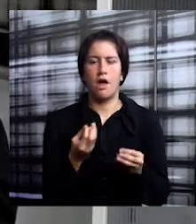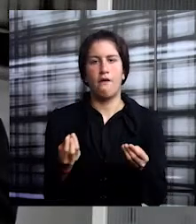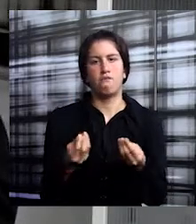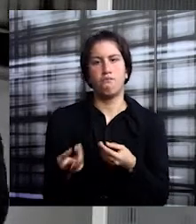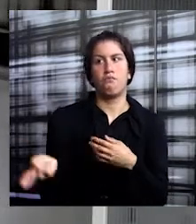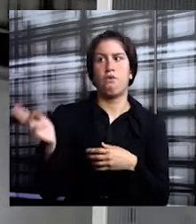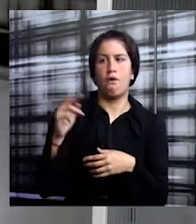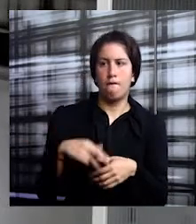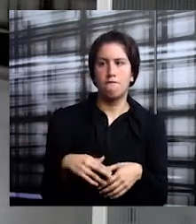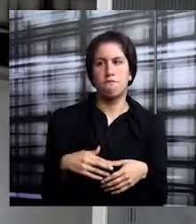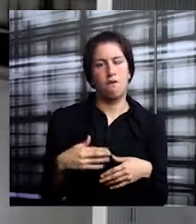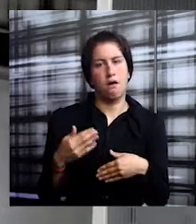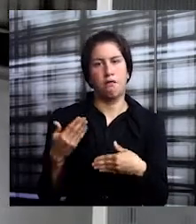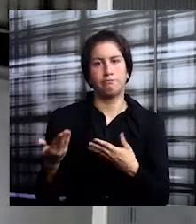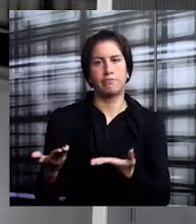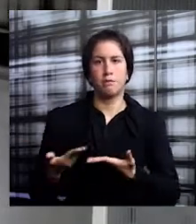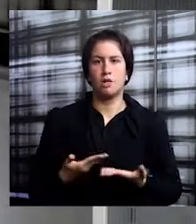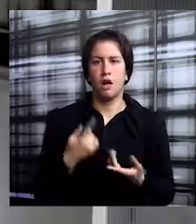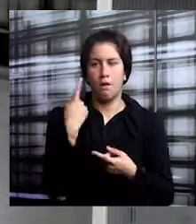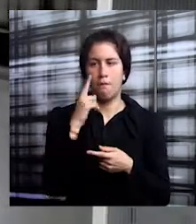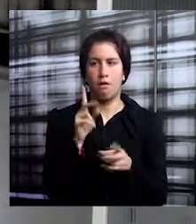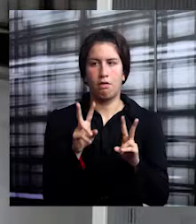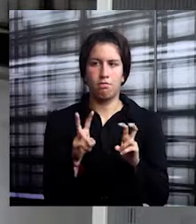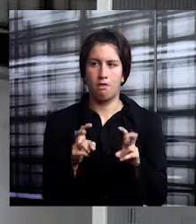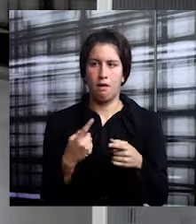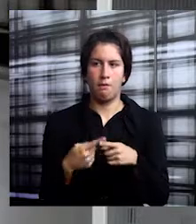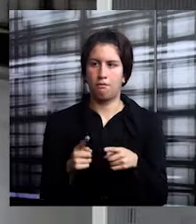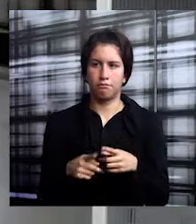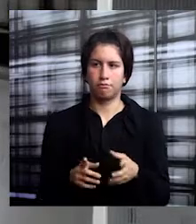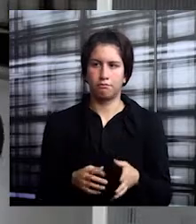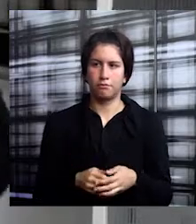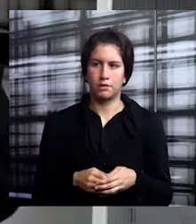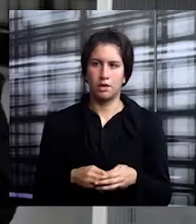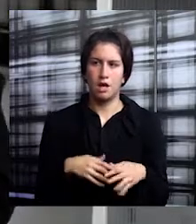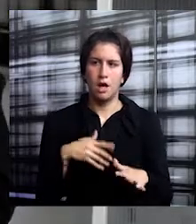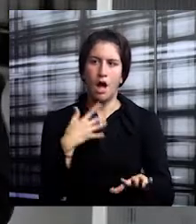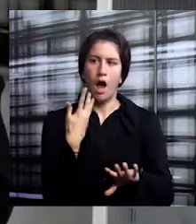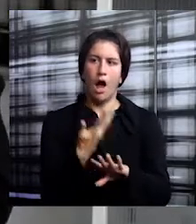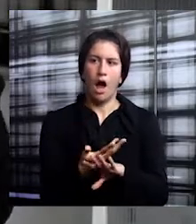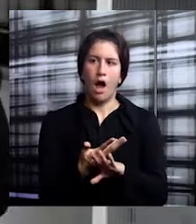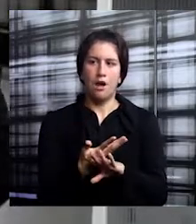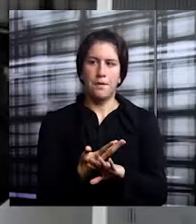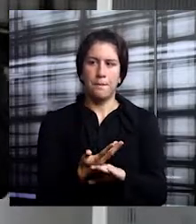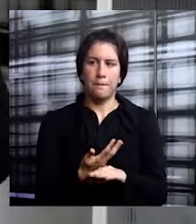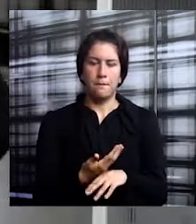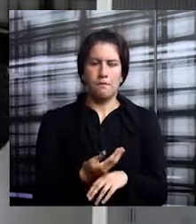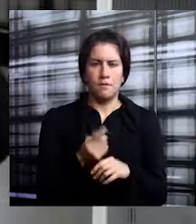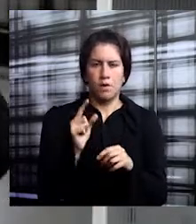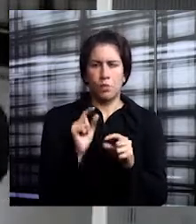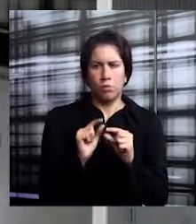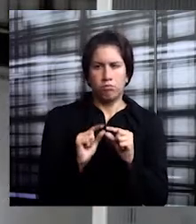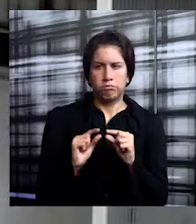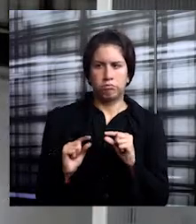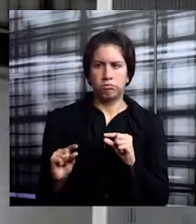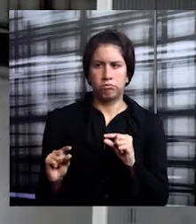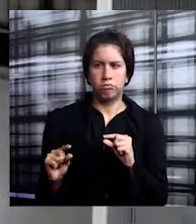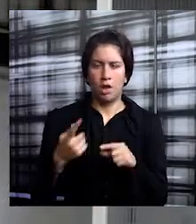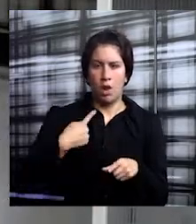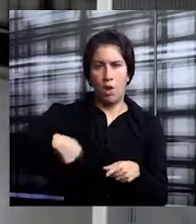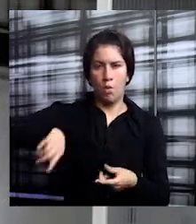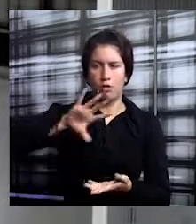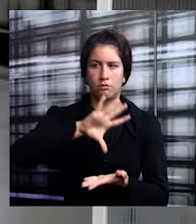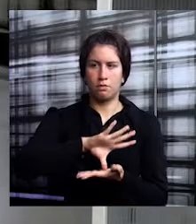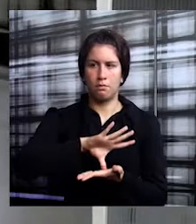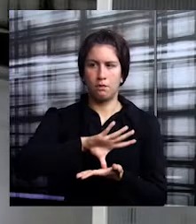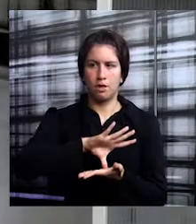recibido, porque además en un instante en que nuestro país está con tantas críticas desde el extranjero e